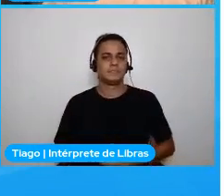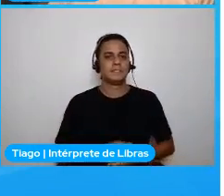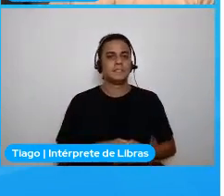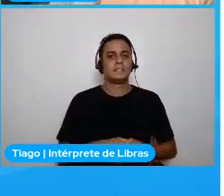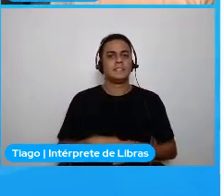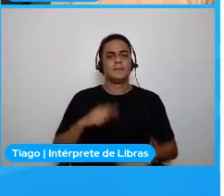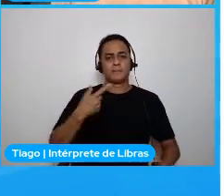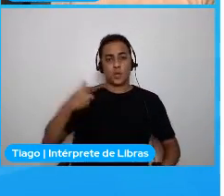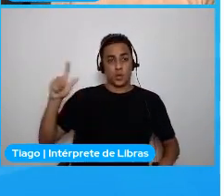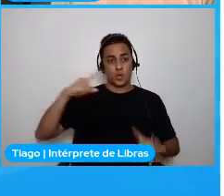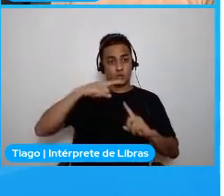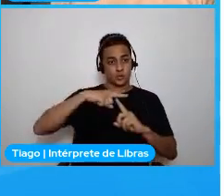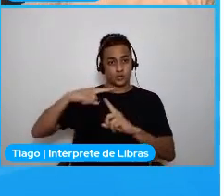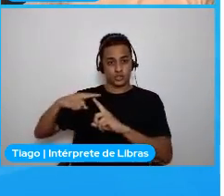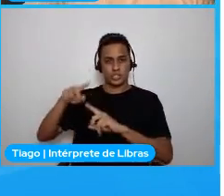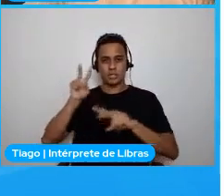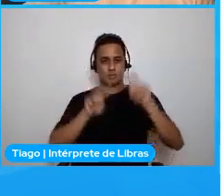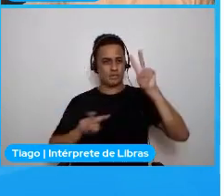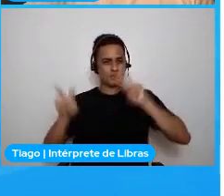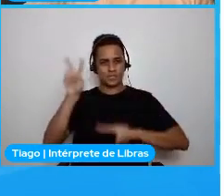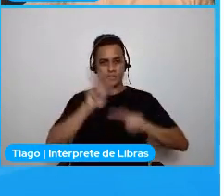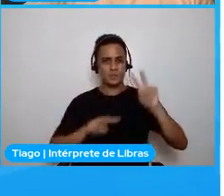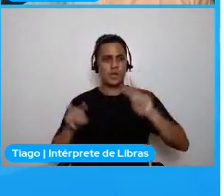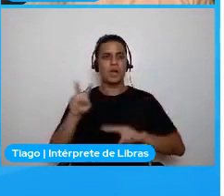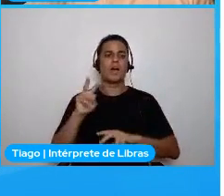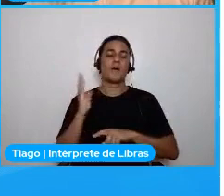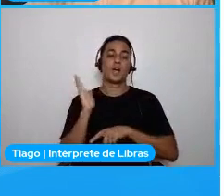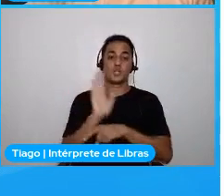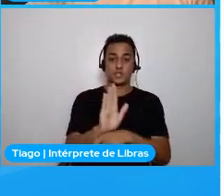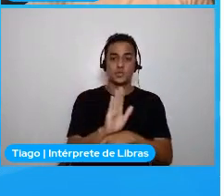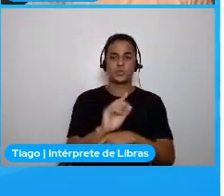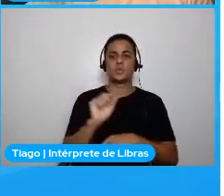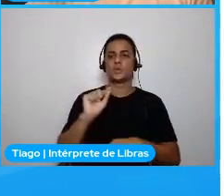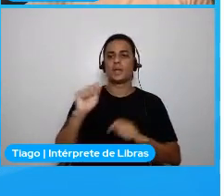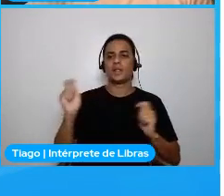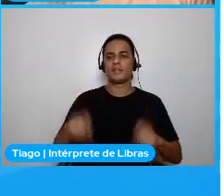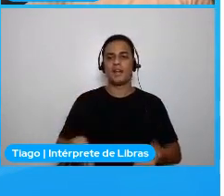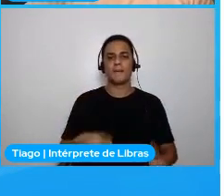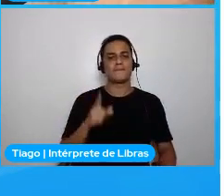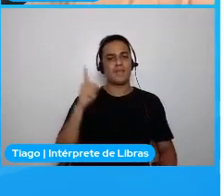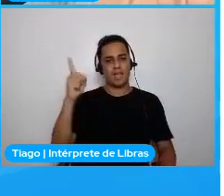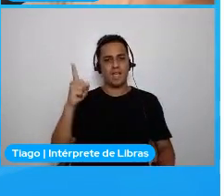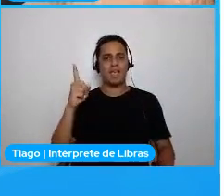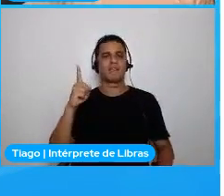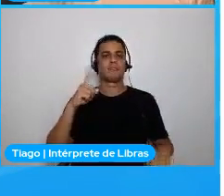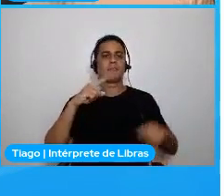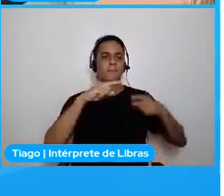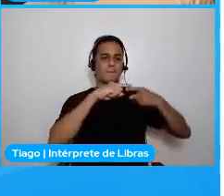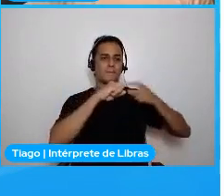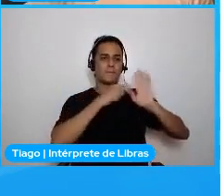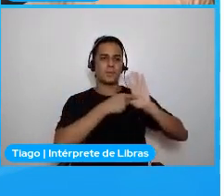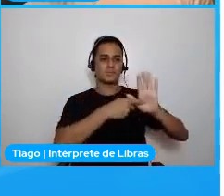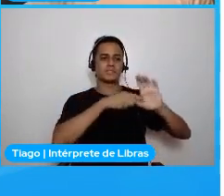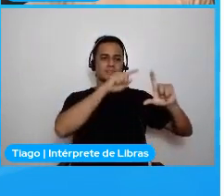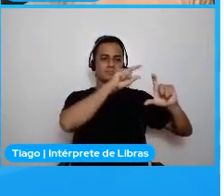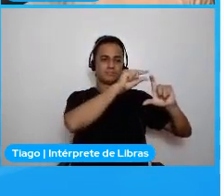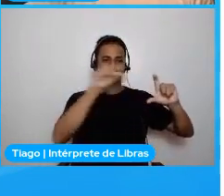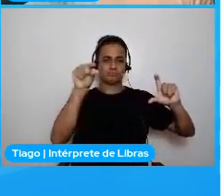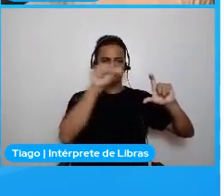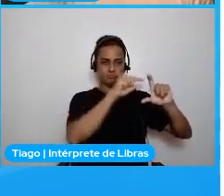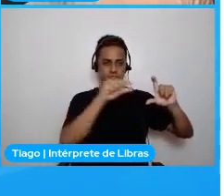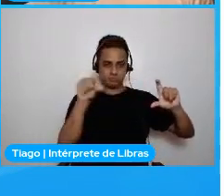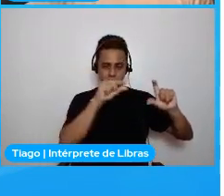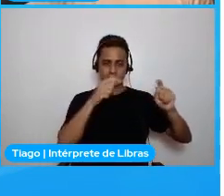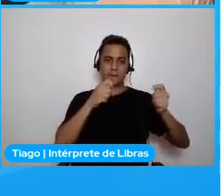Otro tipo de visualización que puede ver con Plotly Express es esta tabla que estamos pasando de tabla, estamos pasando a